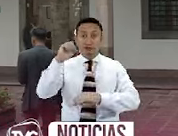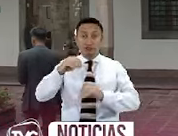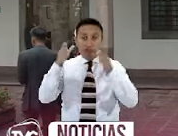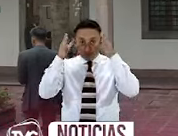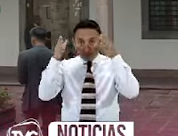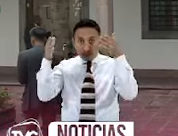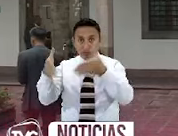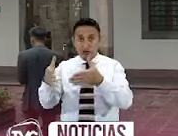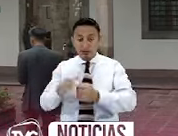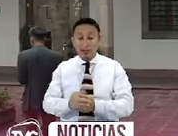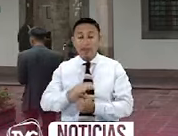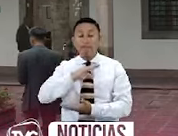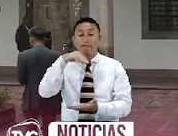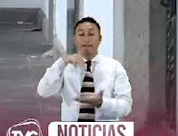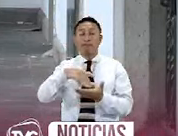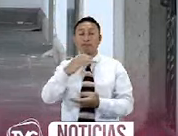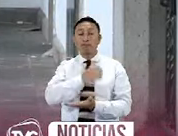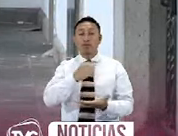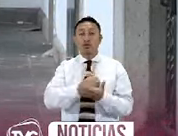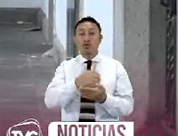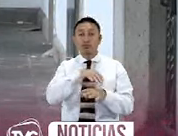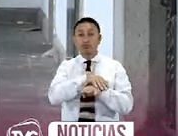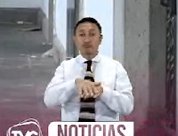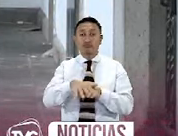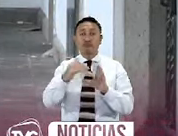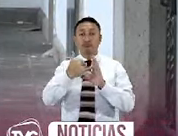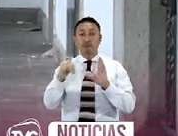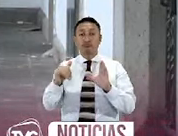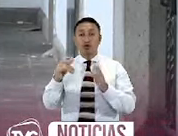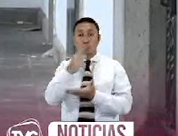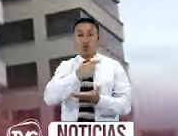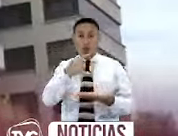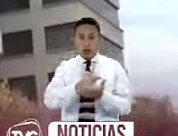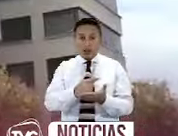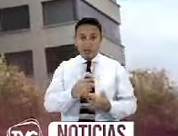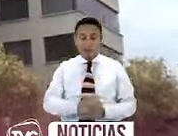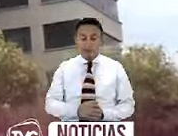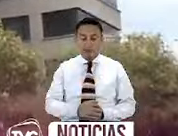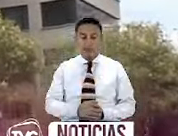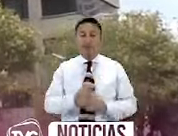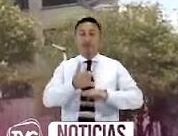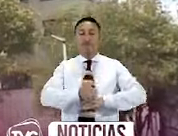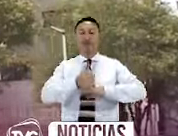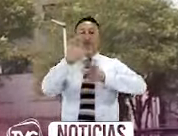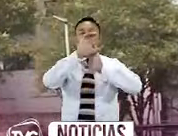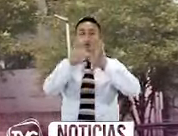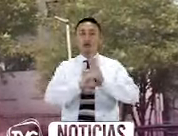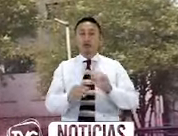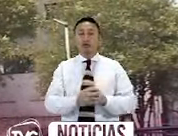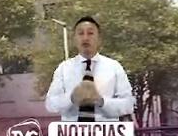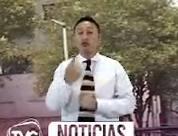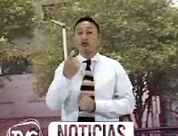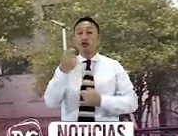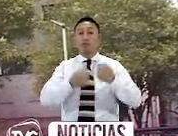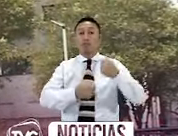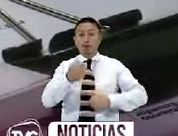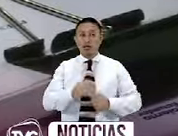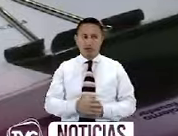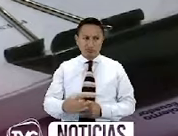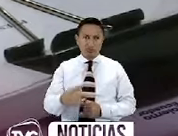en Manabí, El Oro, Los Ríos, Santa Elena y Guayas. Pero la Corte Constitucional el 11 de mayo declaró la medida como